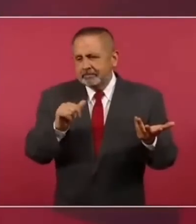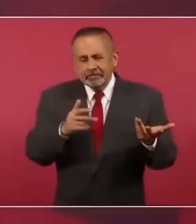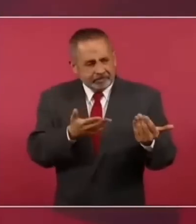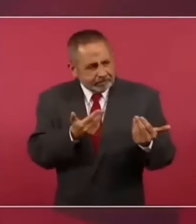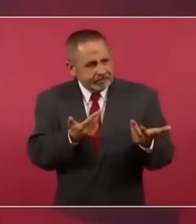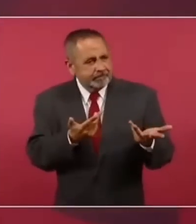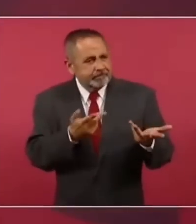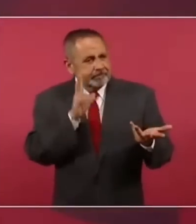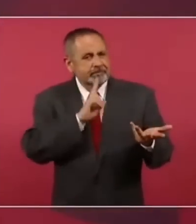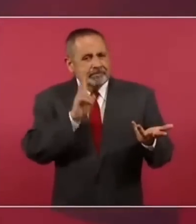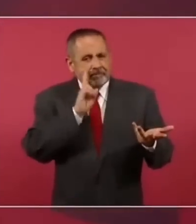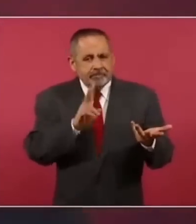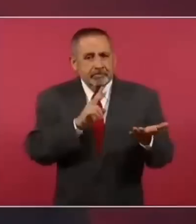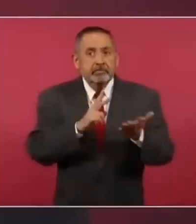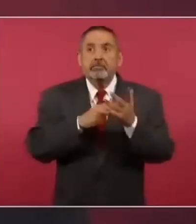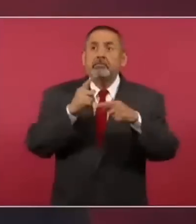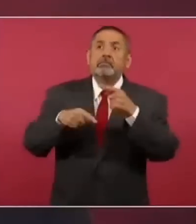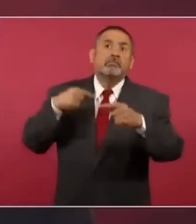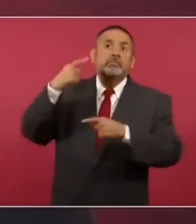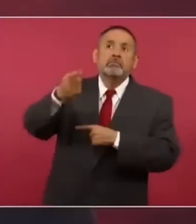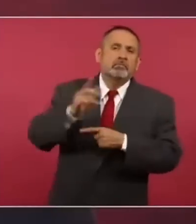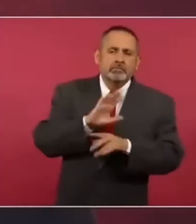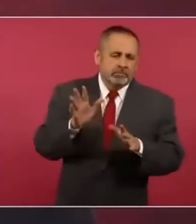no se repitan